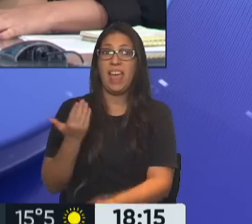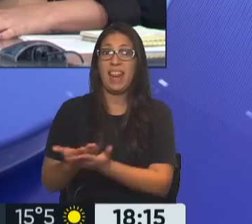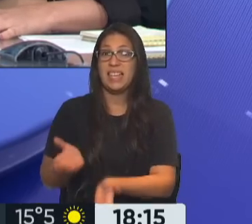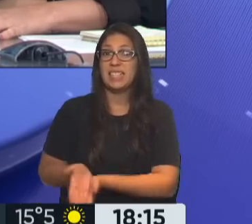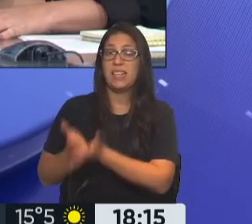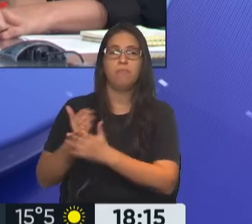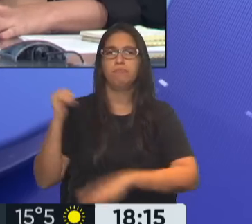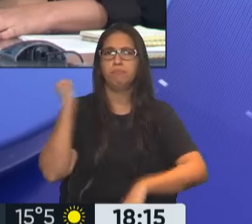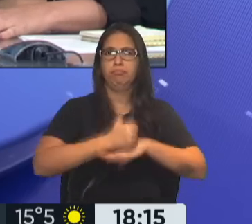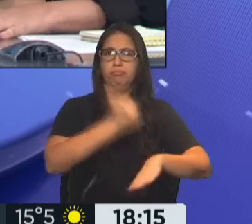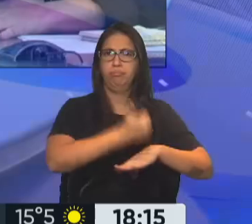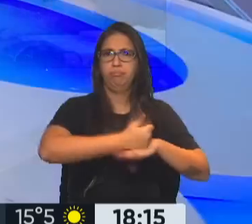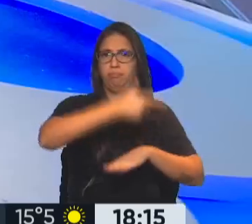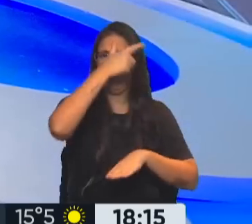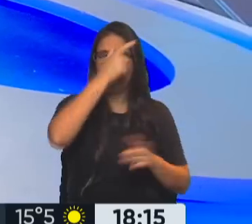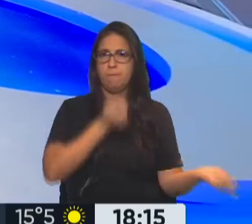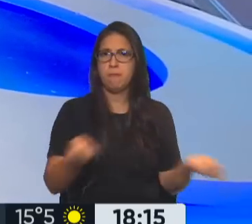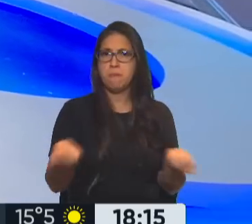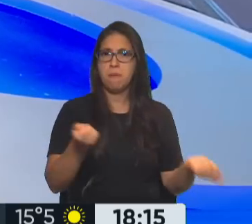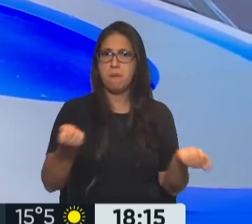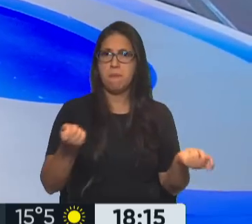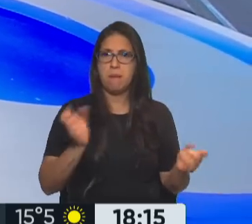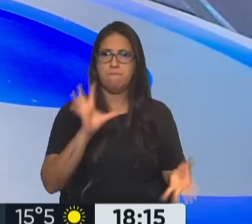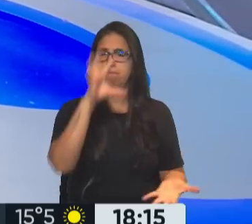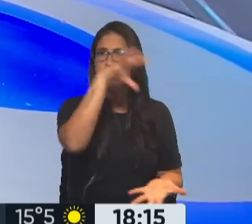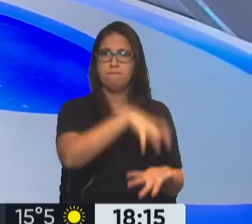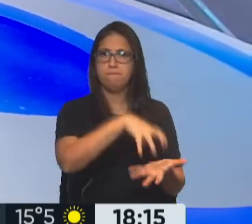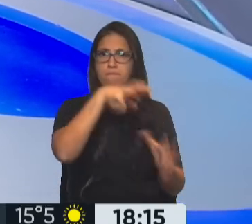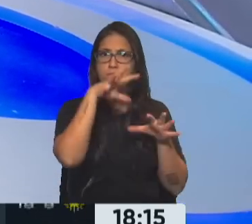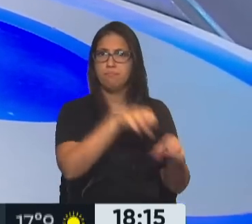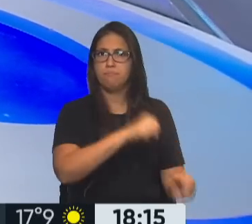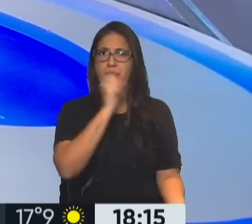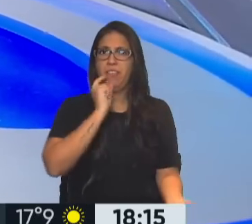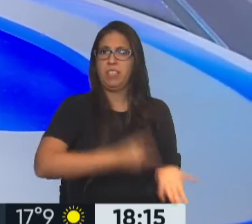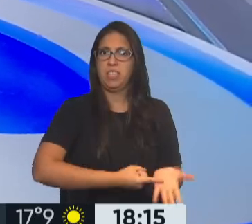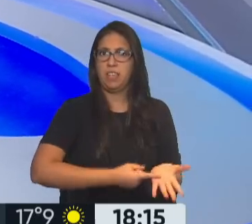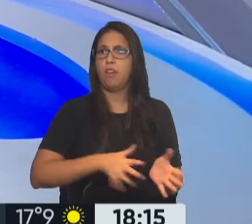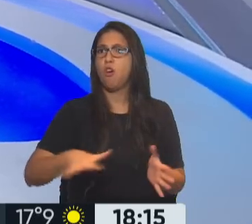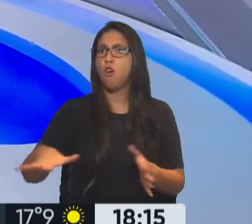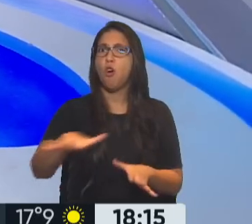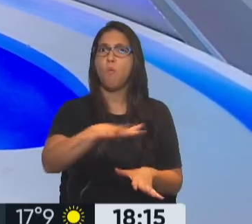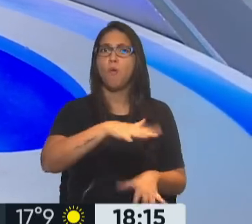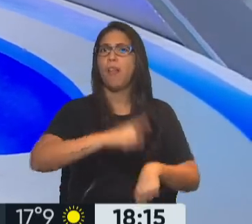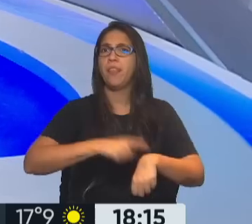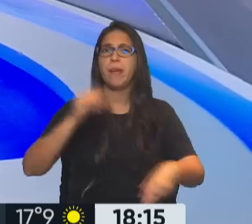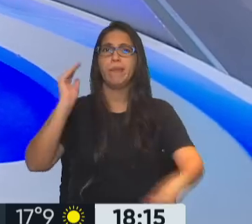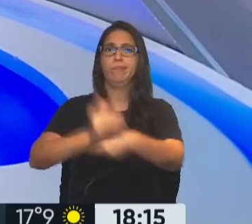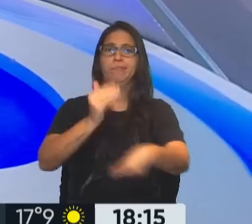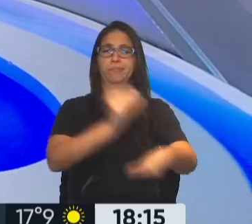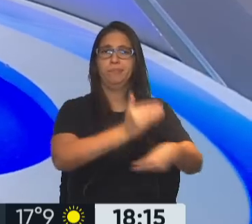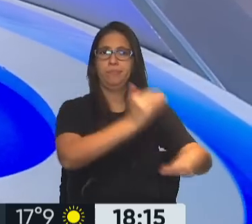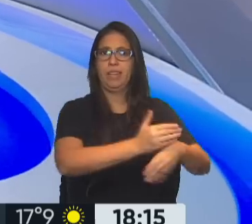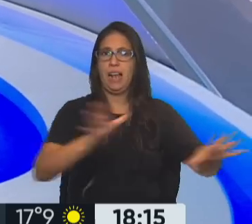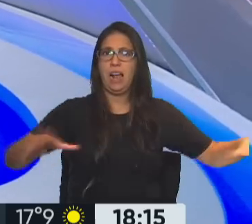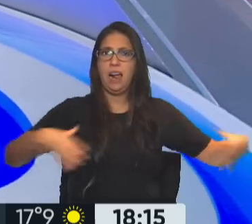sitio directamente. Hay partes en las que está militarizado, hay partes o comunas donde hay toque de queda, pero se negaron al